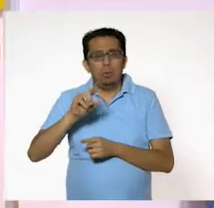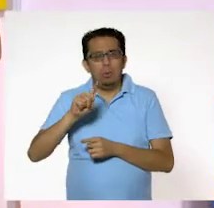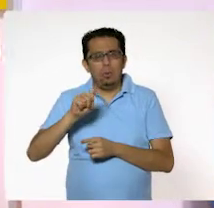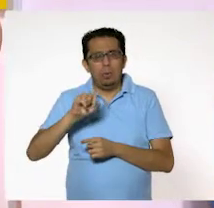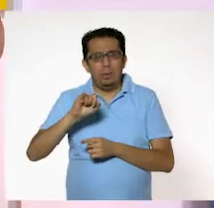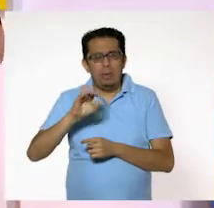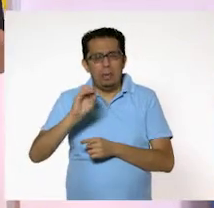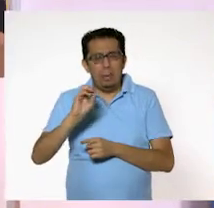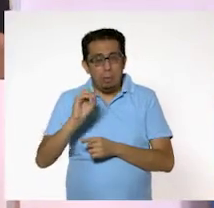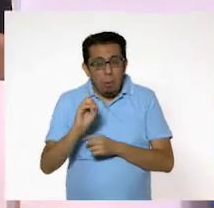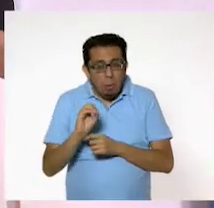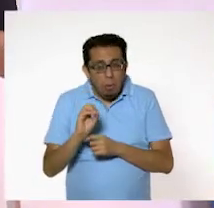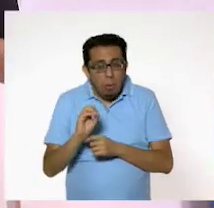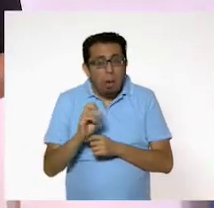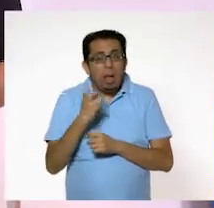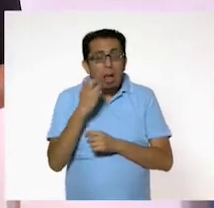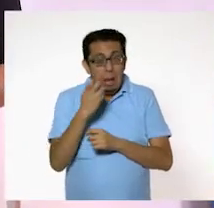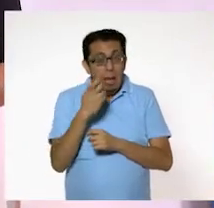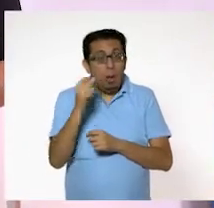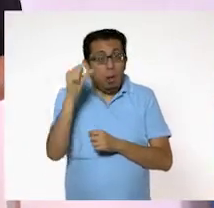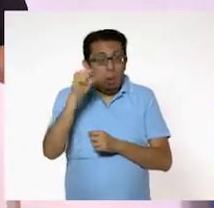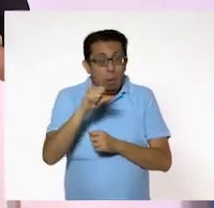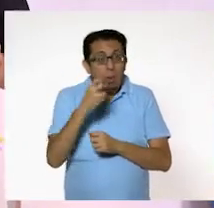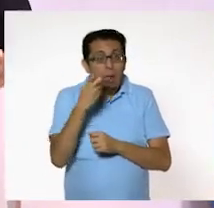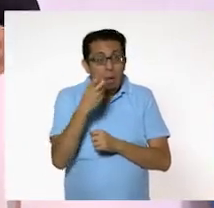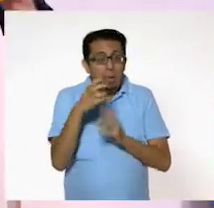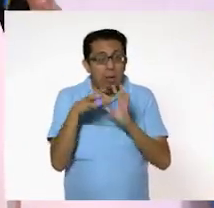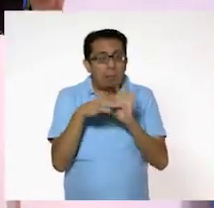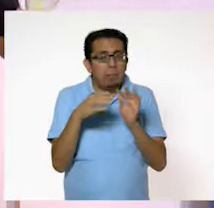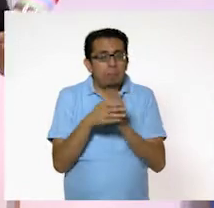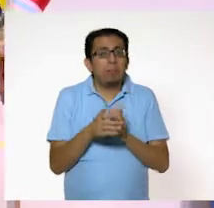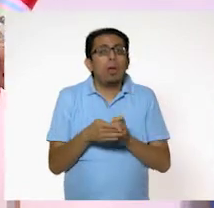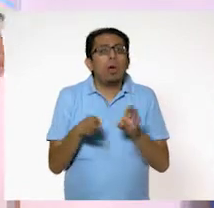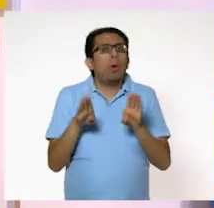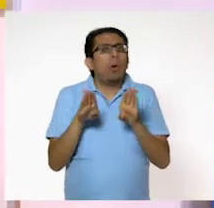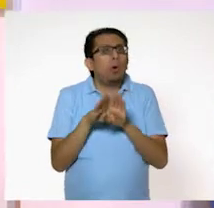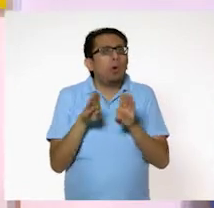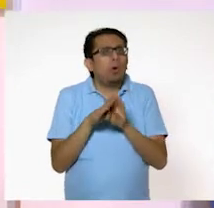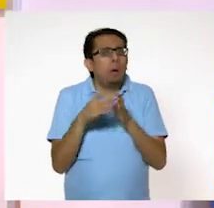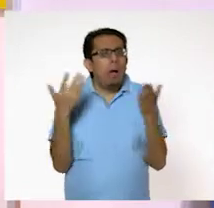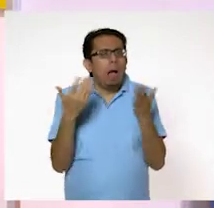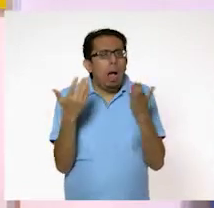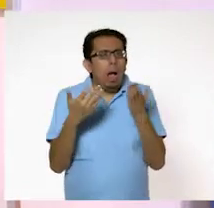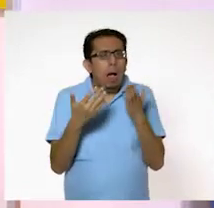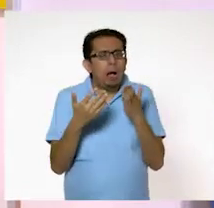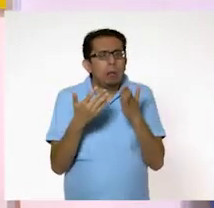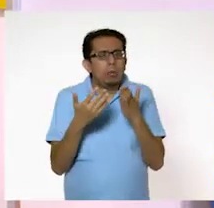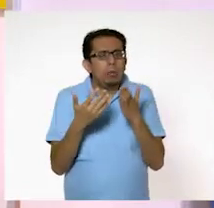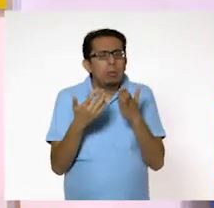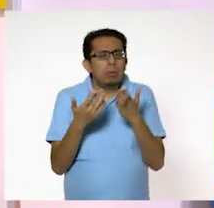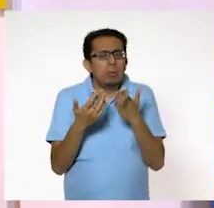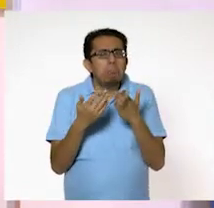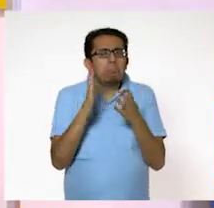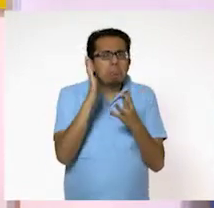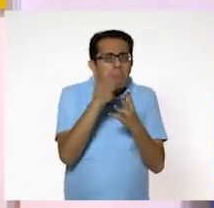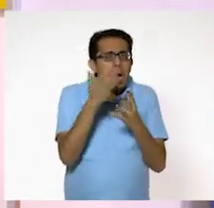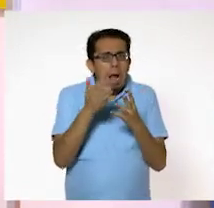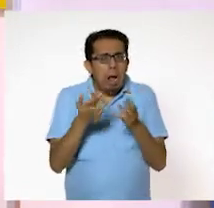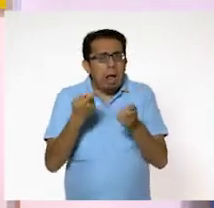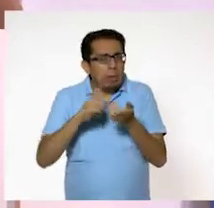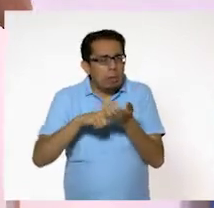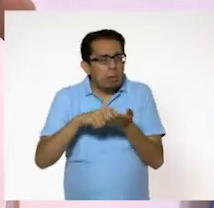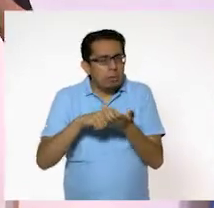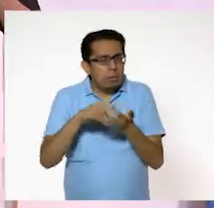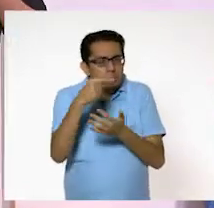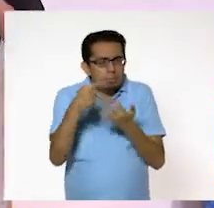Instructivos. El día de hoy vamos a ver eso. ¿Cómo se construye un instructivo? ¿Qué partes tiene? Vamos a reflexionar sobre